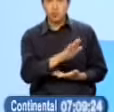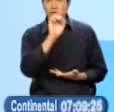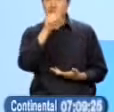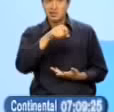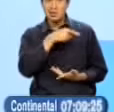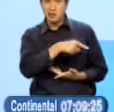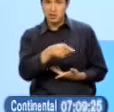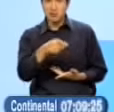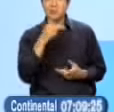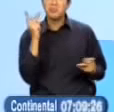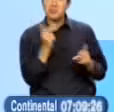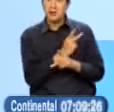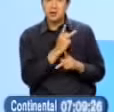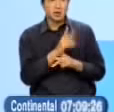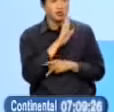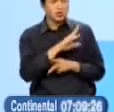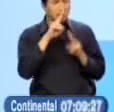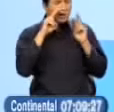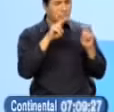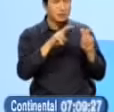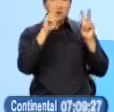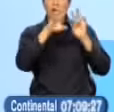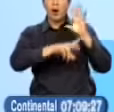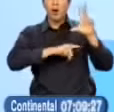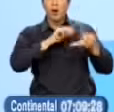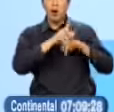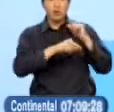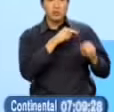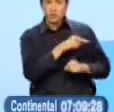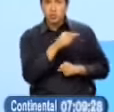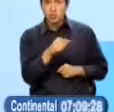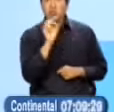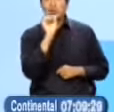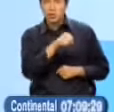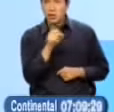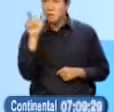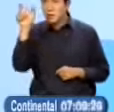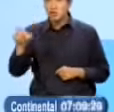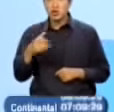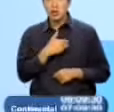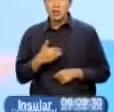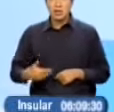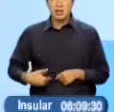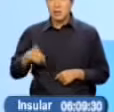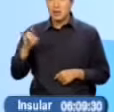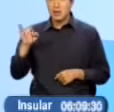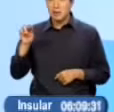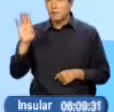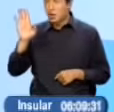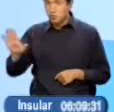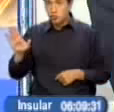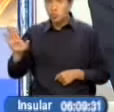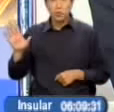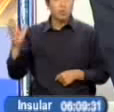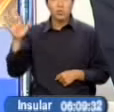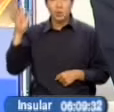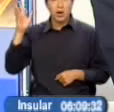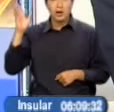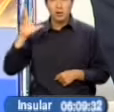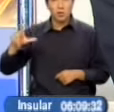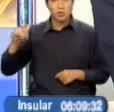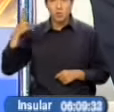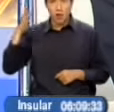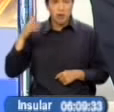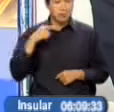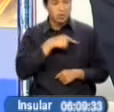enfrentan grandísimas investigaciones por corrupción hay un problema muy fuerte de corrupción y prosiguiendo miembros la actual gabinete del presidente